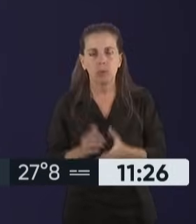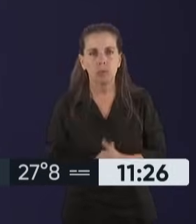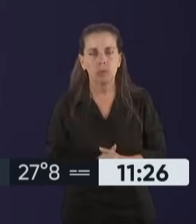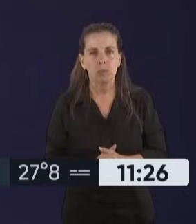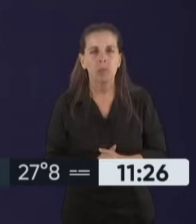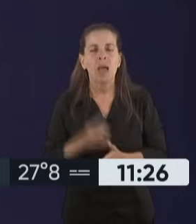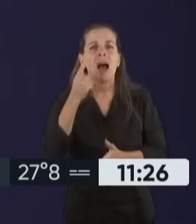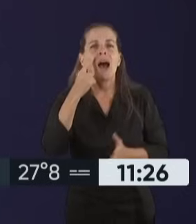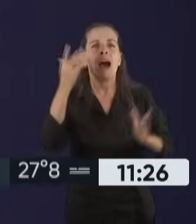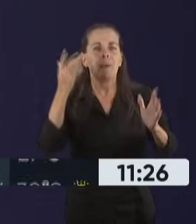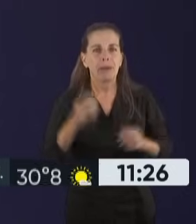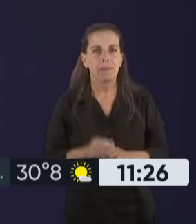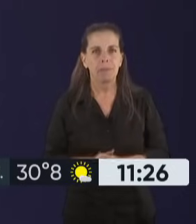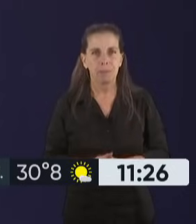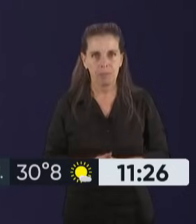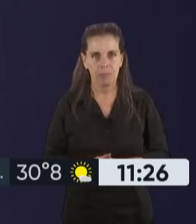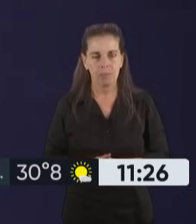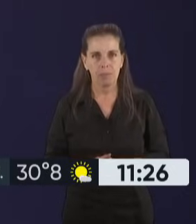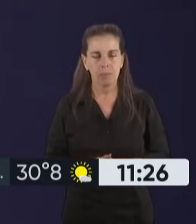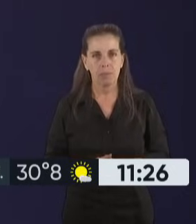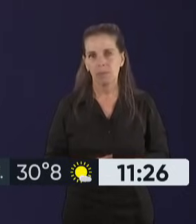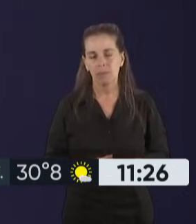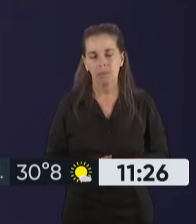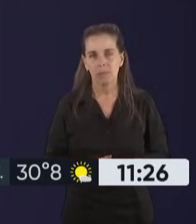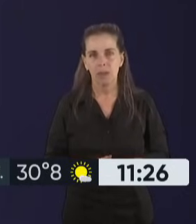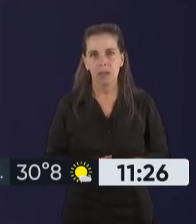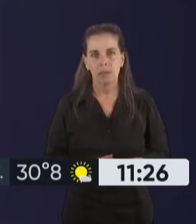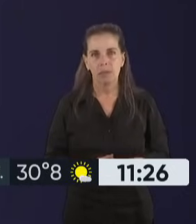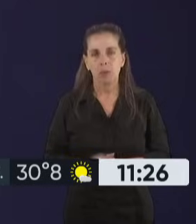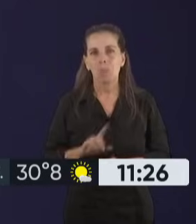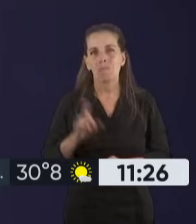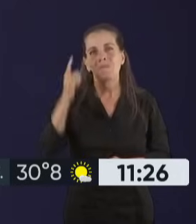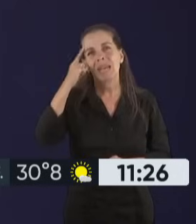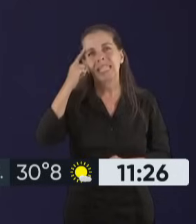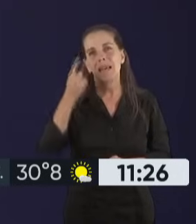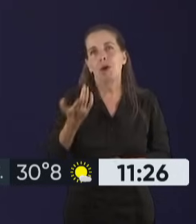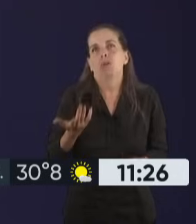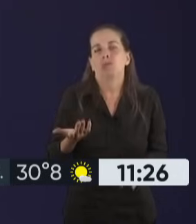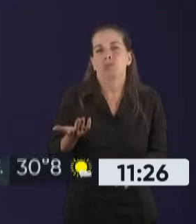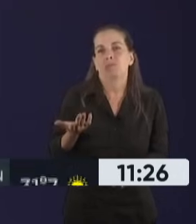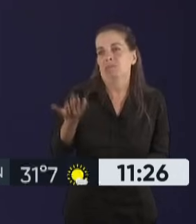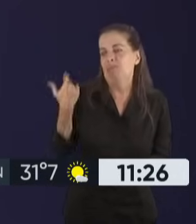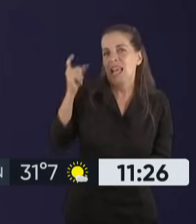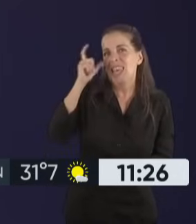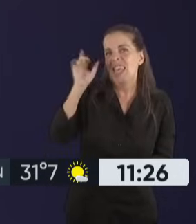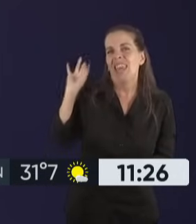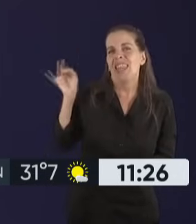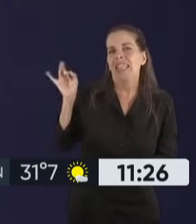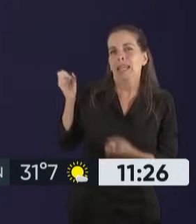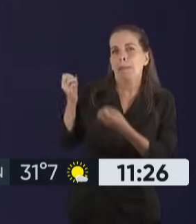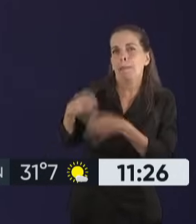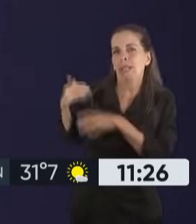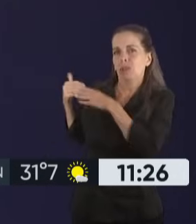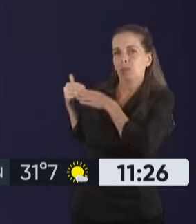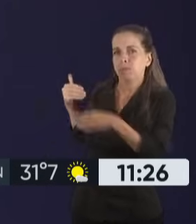A ver, no caigamos en lo burdo de creer que el 10 de diciembre empezó una catástrofe en la Argentina. Lo que